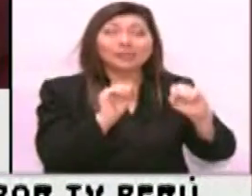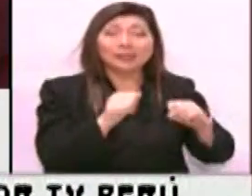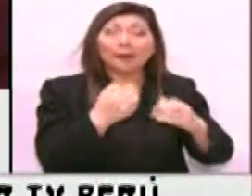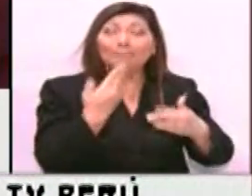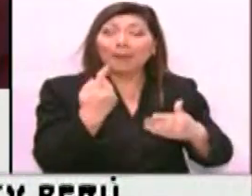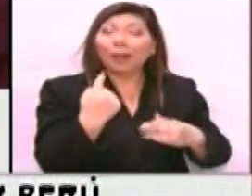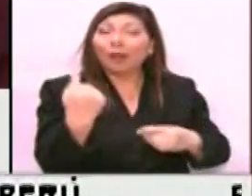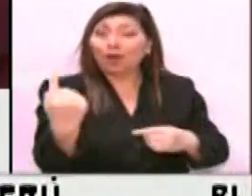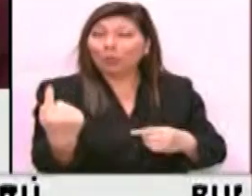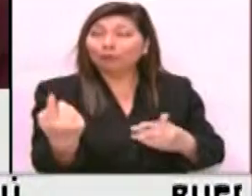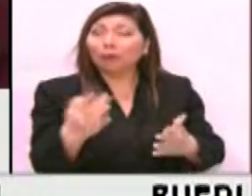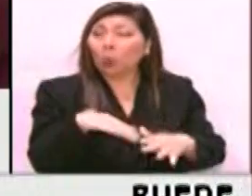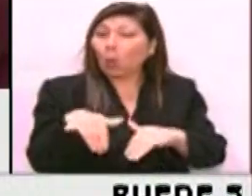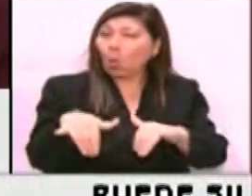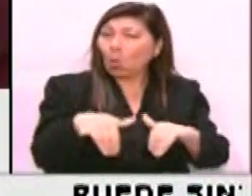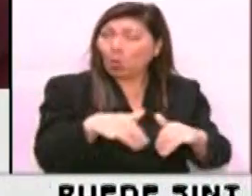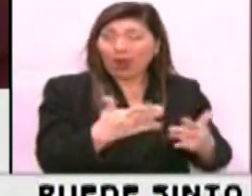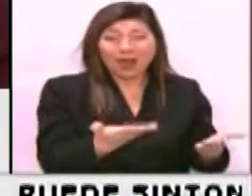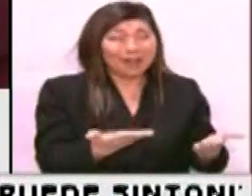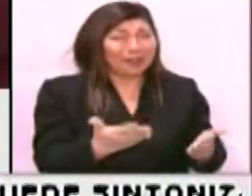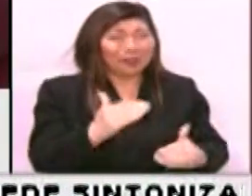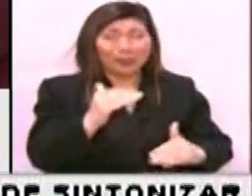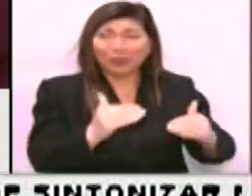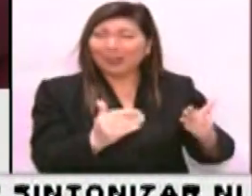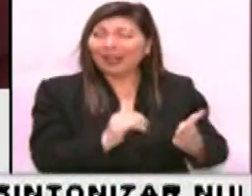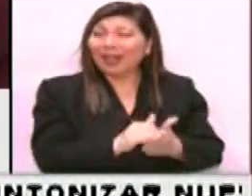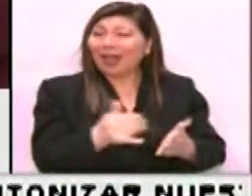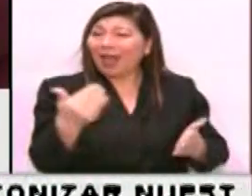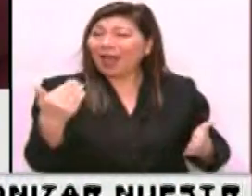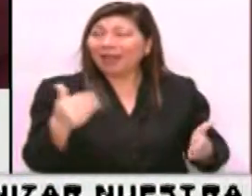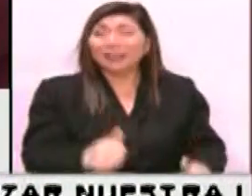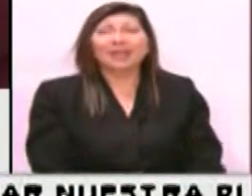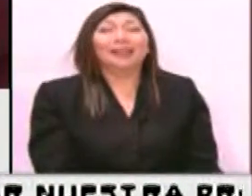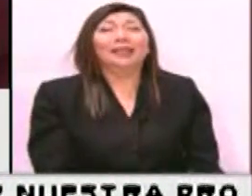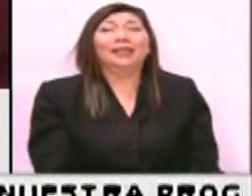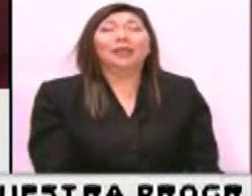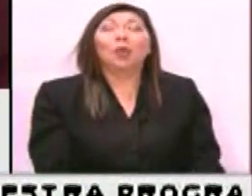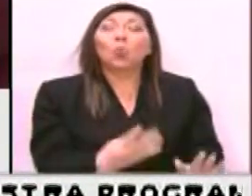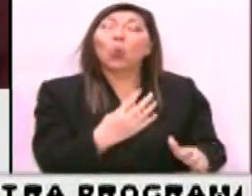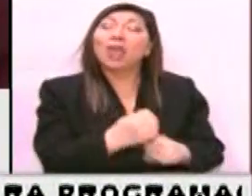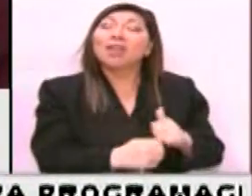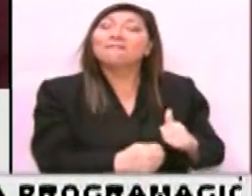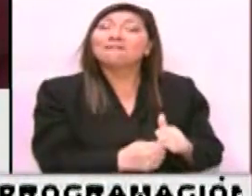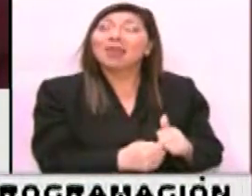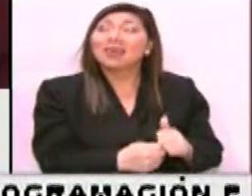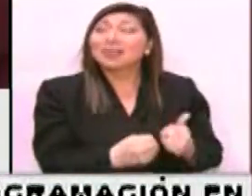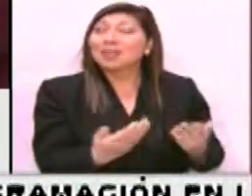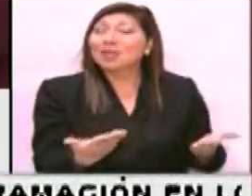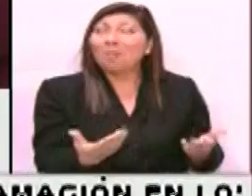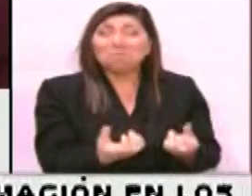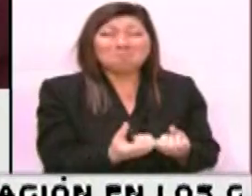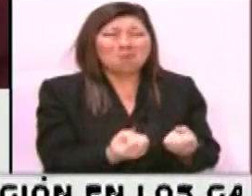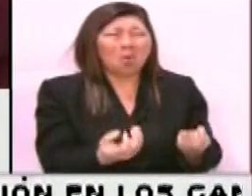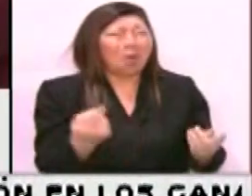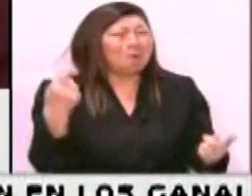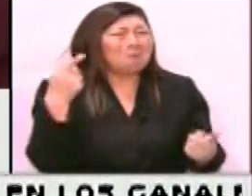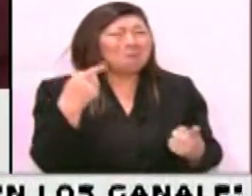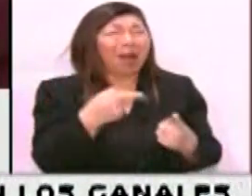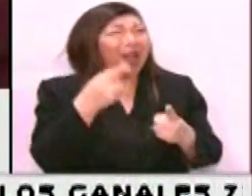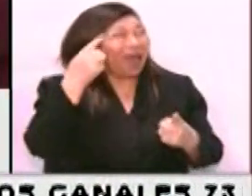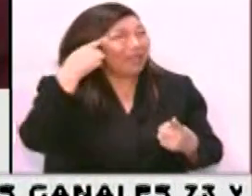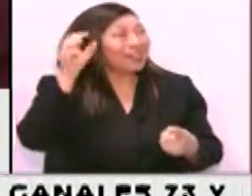vale para unos, para que no supieran lo que pasó durante esos 9 años donde se cometió tal cantidad de